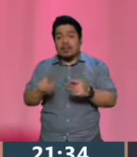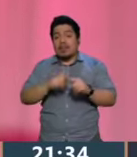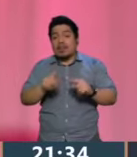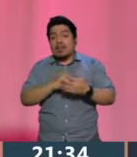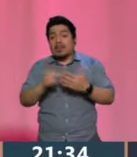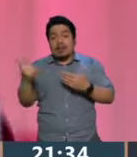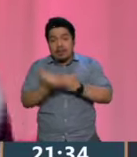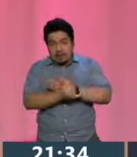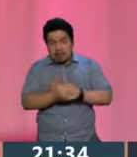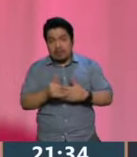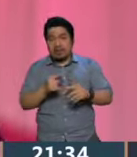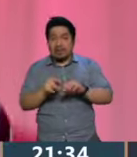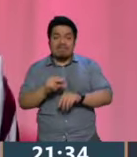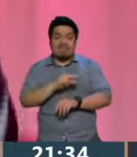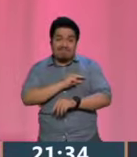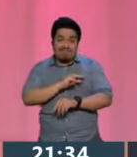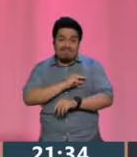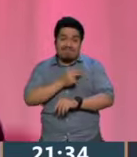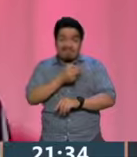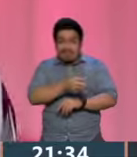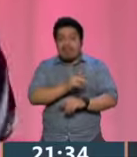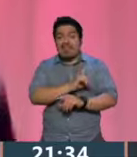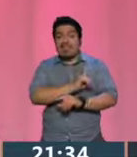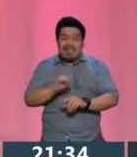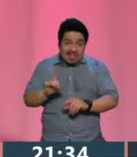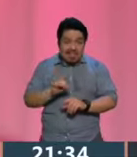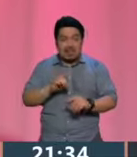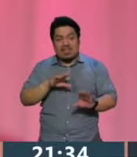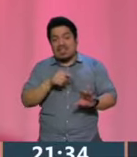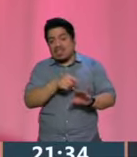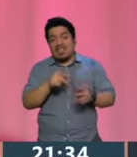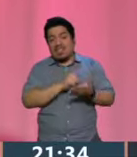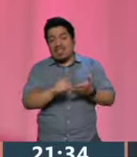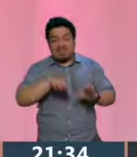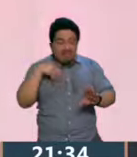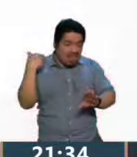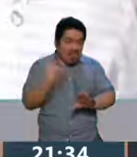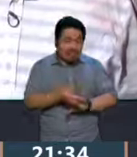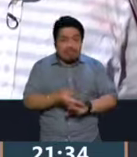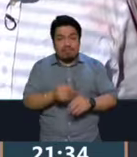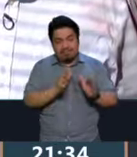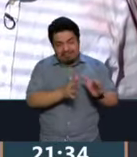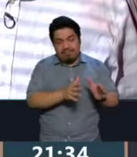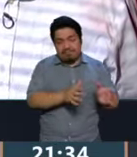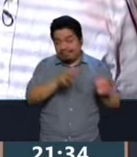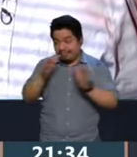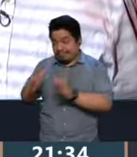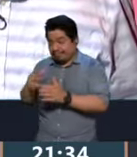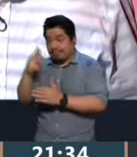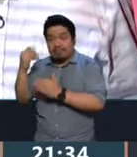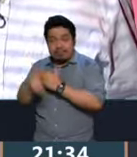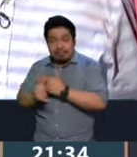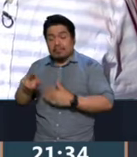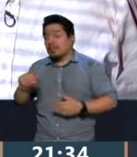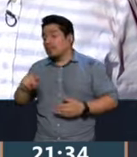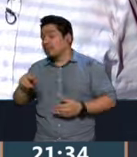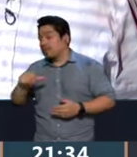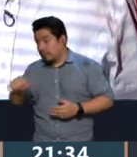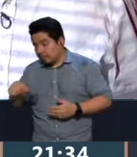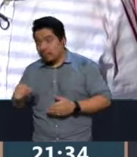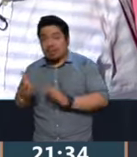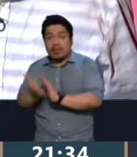un proyecto privatizador, de derecha, en contra de los derechos, y un proyecto que busca construir utopías en toda esta